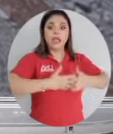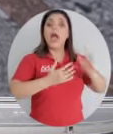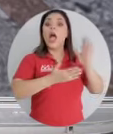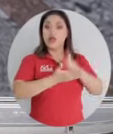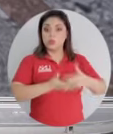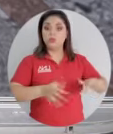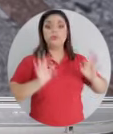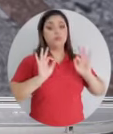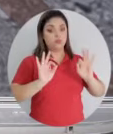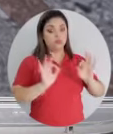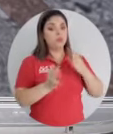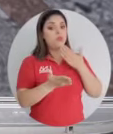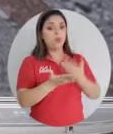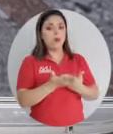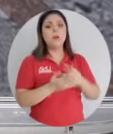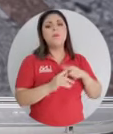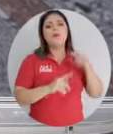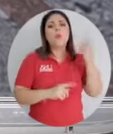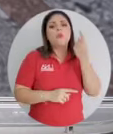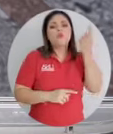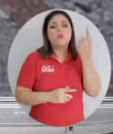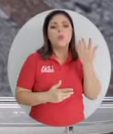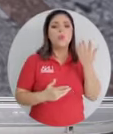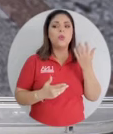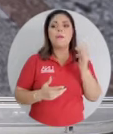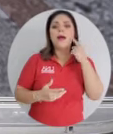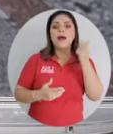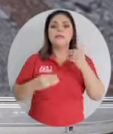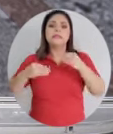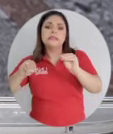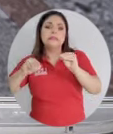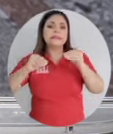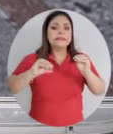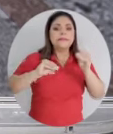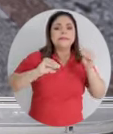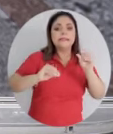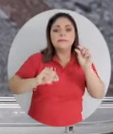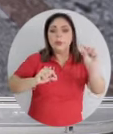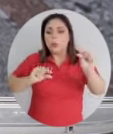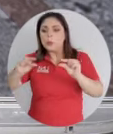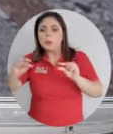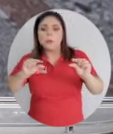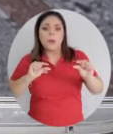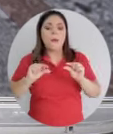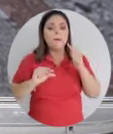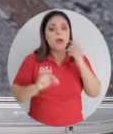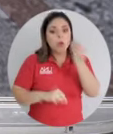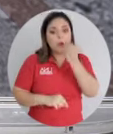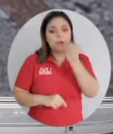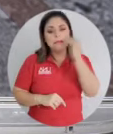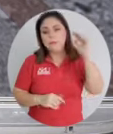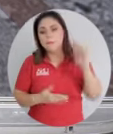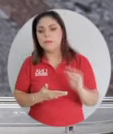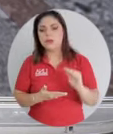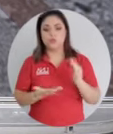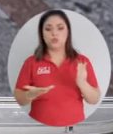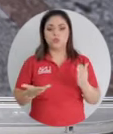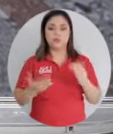ser muy potenciales, pero algunos han sido de subsistencia. Y dentro de los emprendimientos está toda esta cadena de